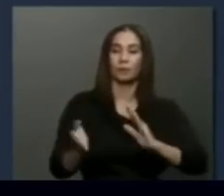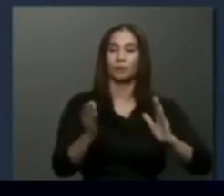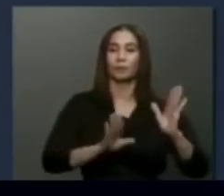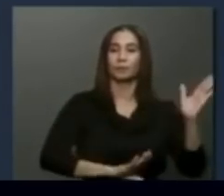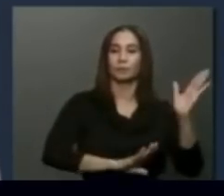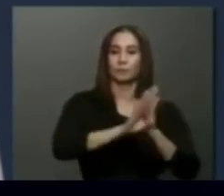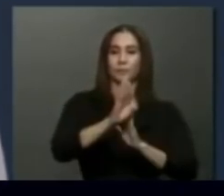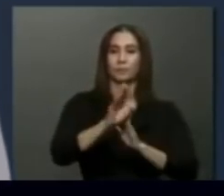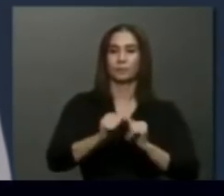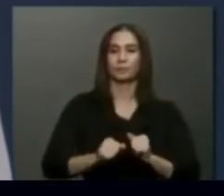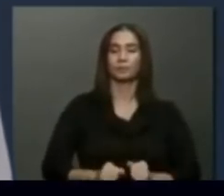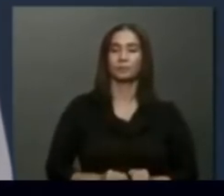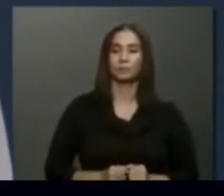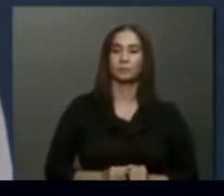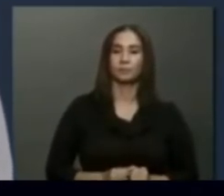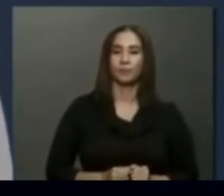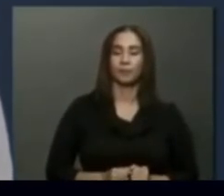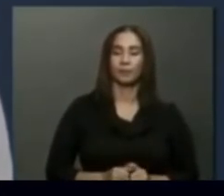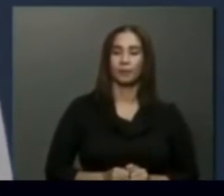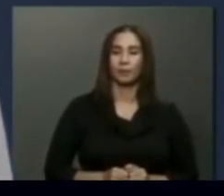y Desarrollo, el MEPIM.